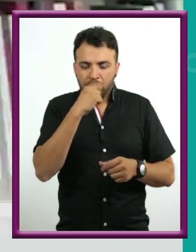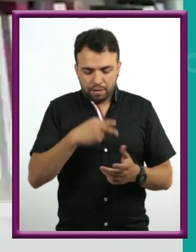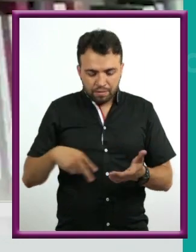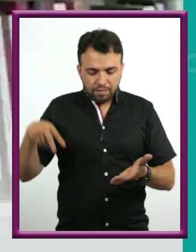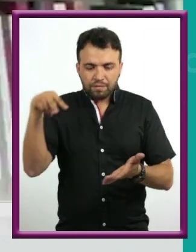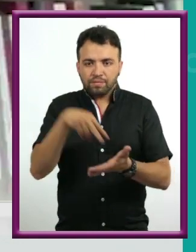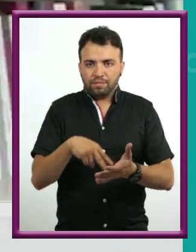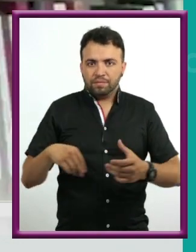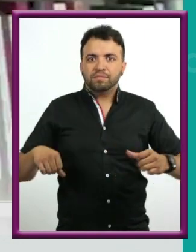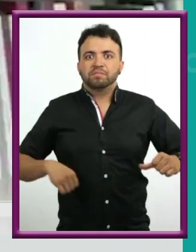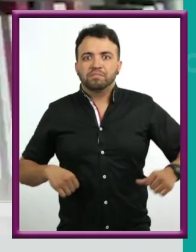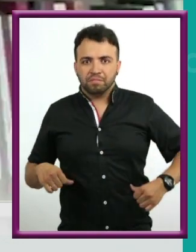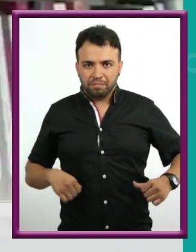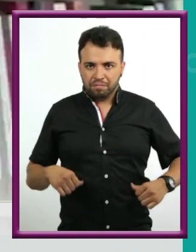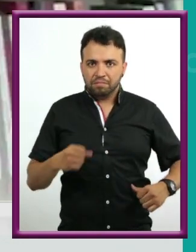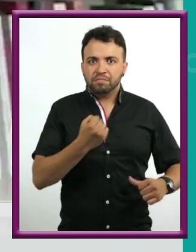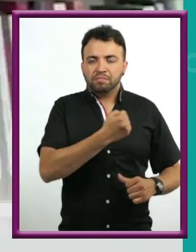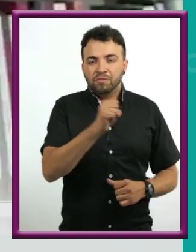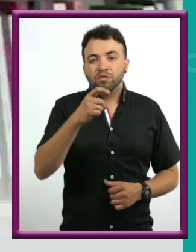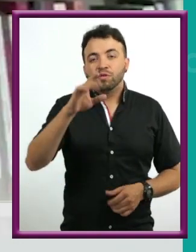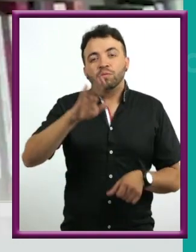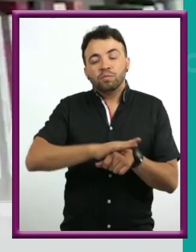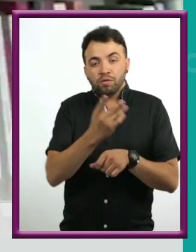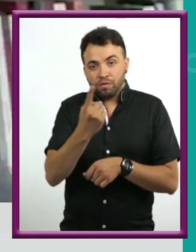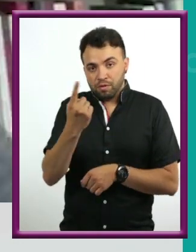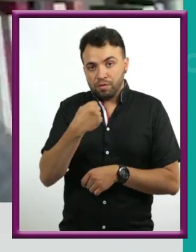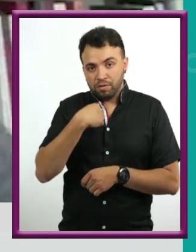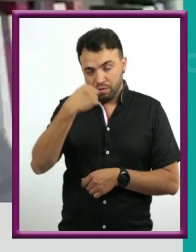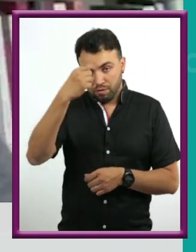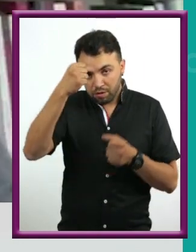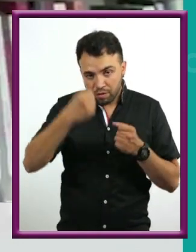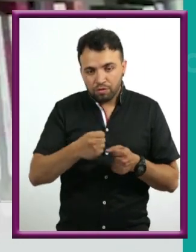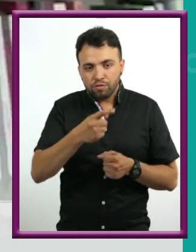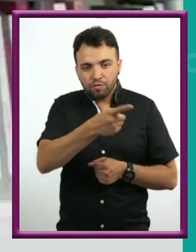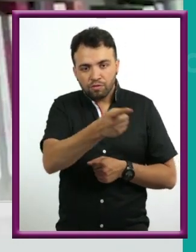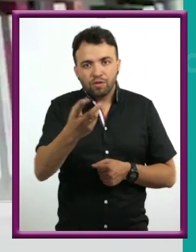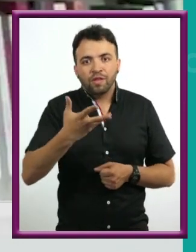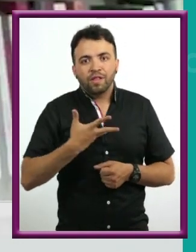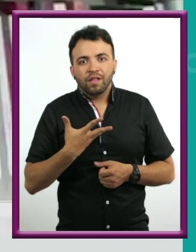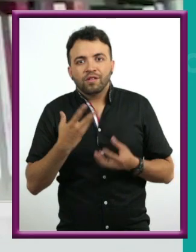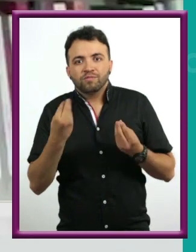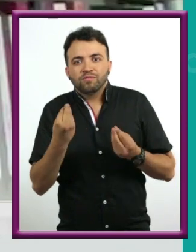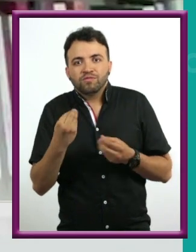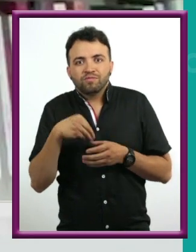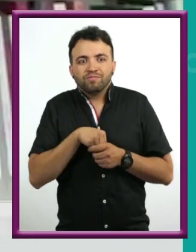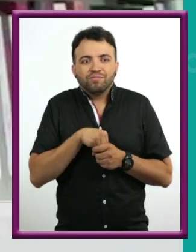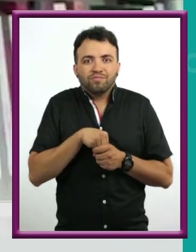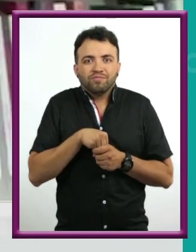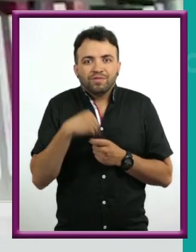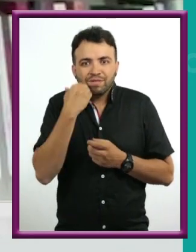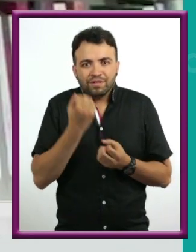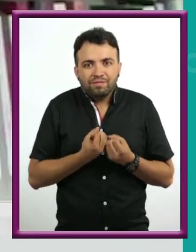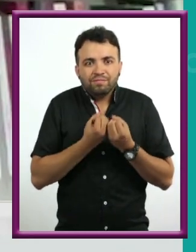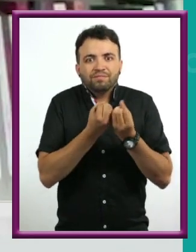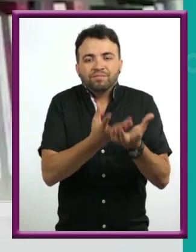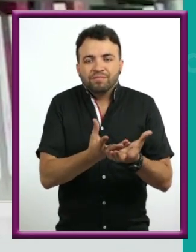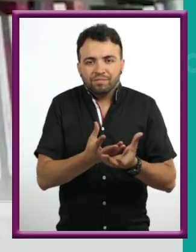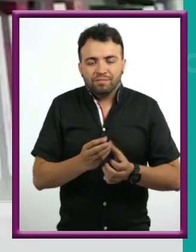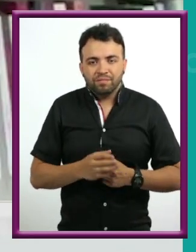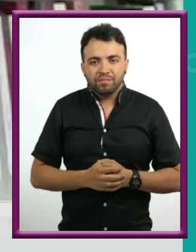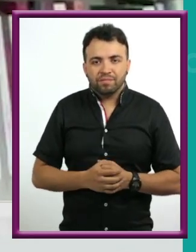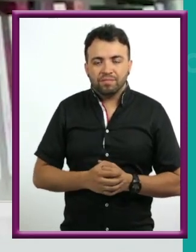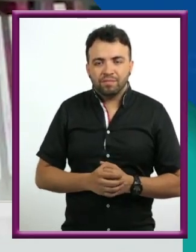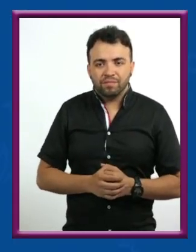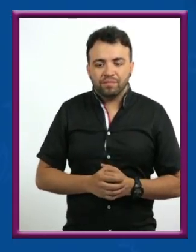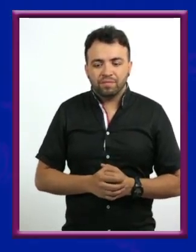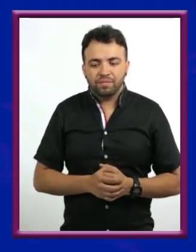espectadores, sino también como creadores de teatro, porque estoy segurísima que tienen mucho que decir y que